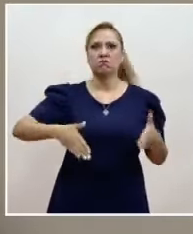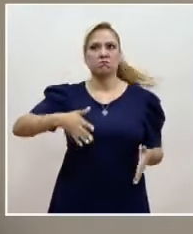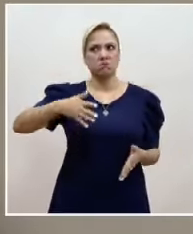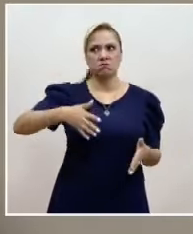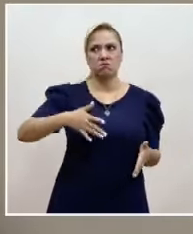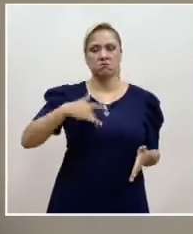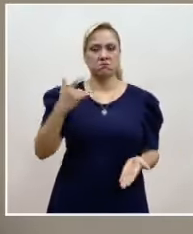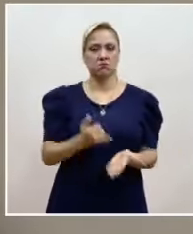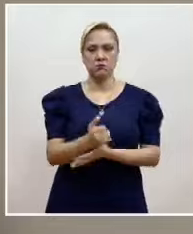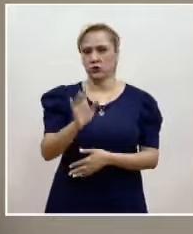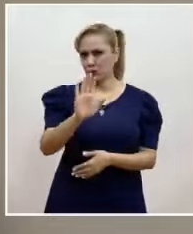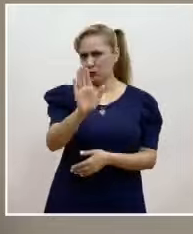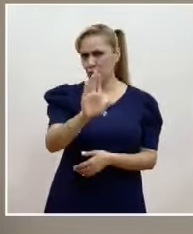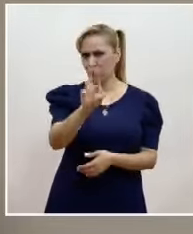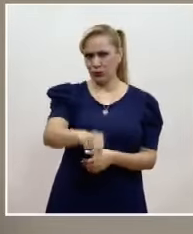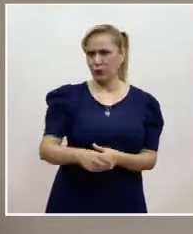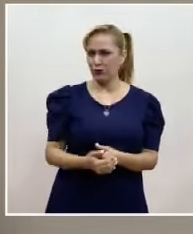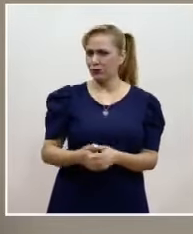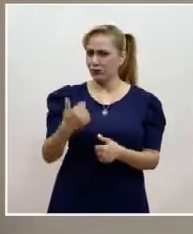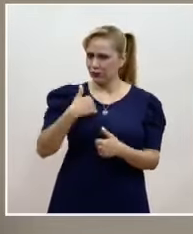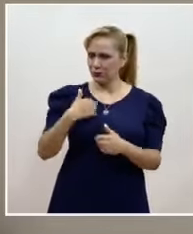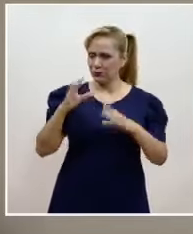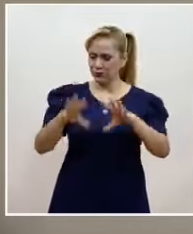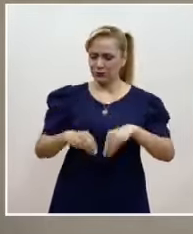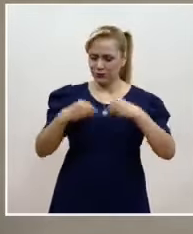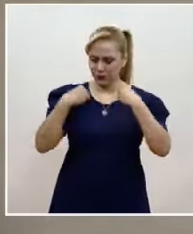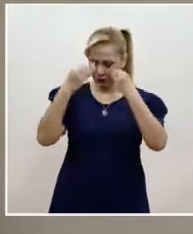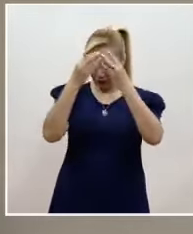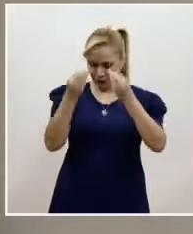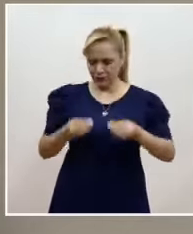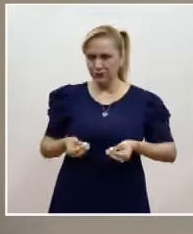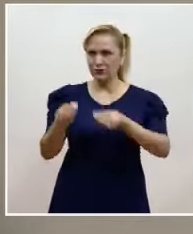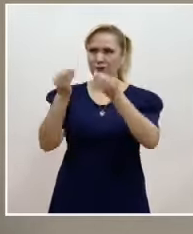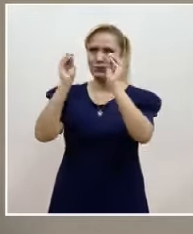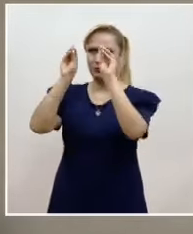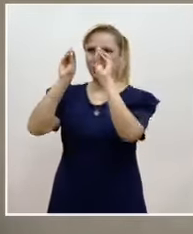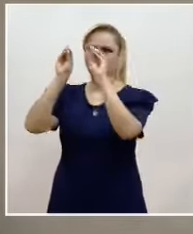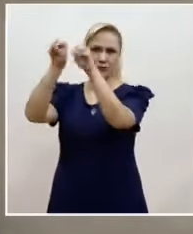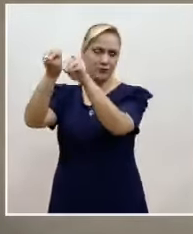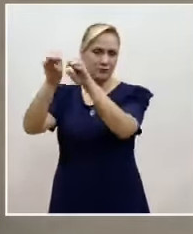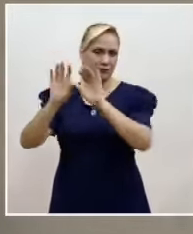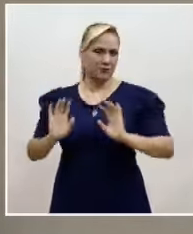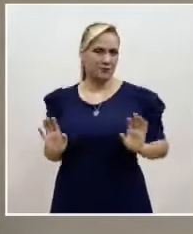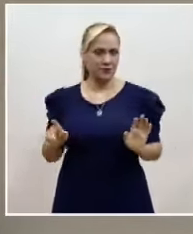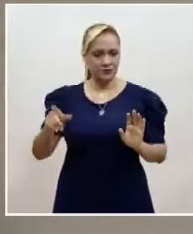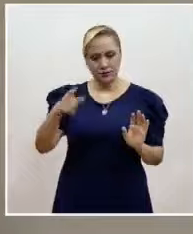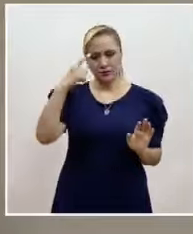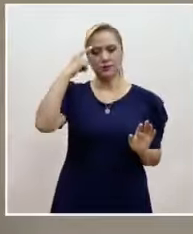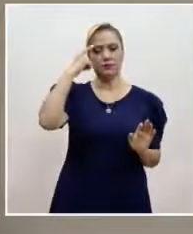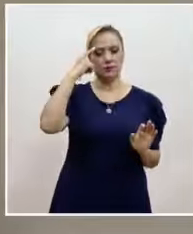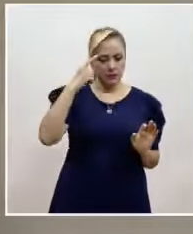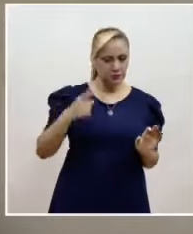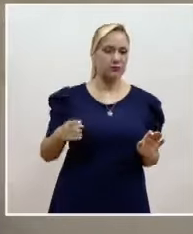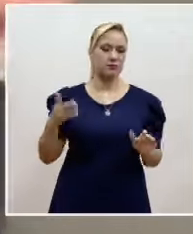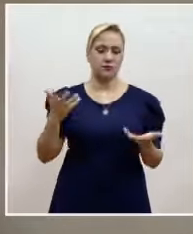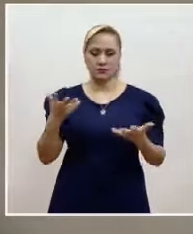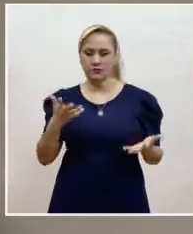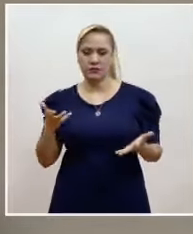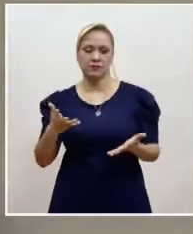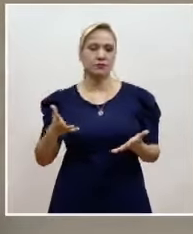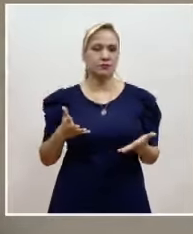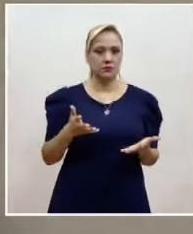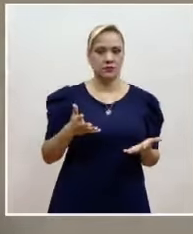y lo digo, o sea, conociendo a las personas que, ¿no? O sea, de bancos, o sea, la inteligencia artificial lo que hace es